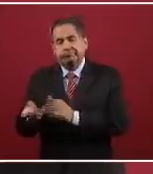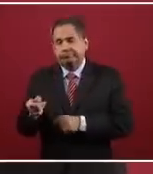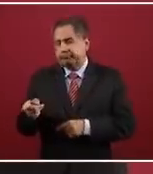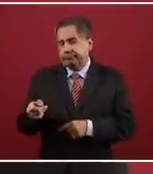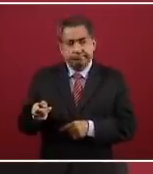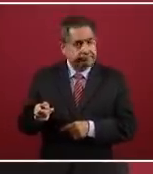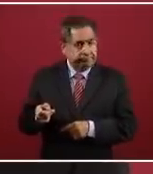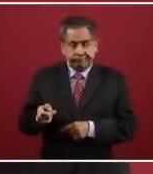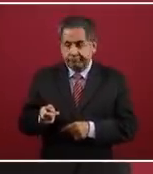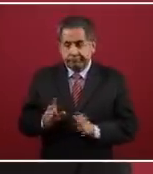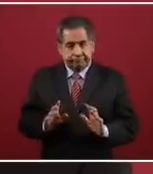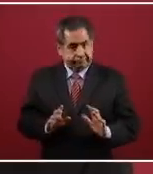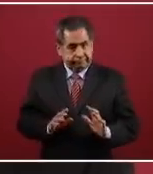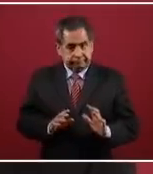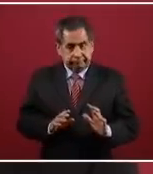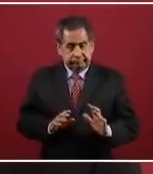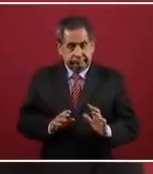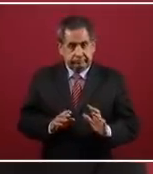y